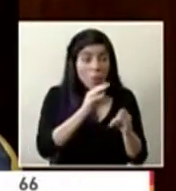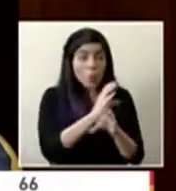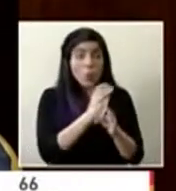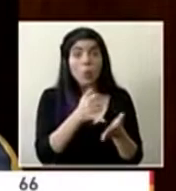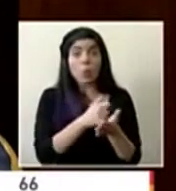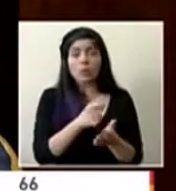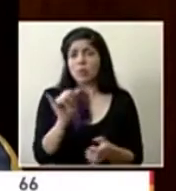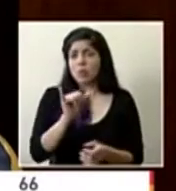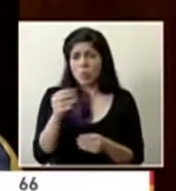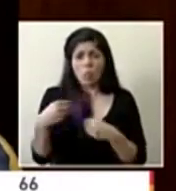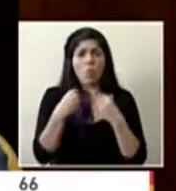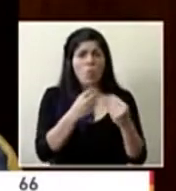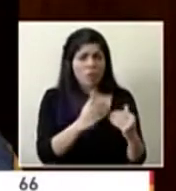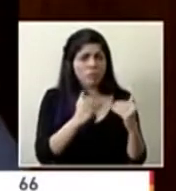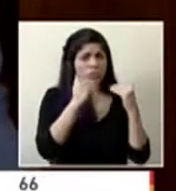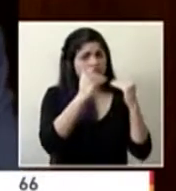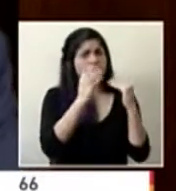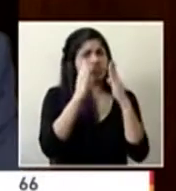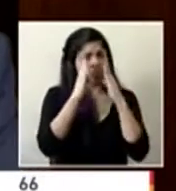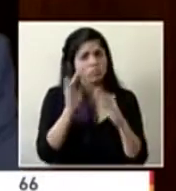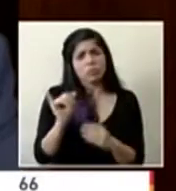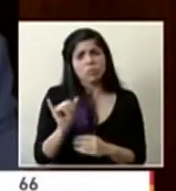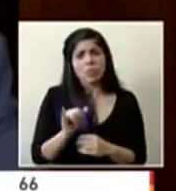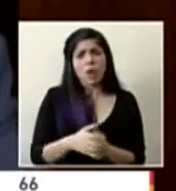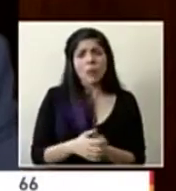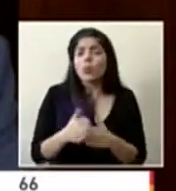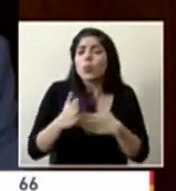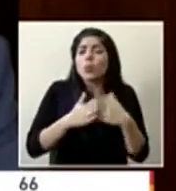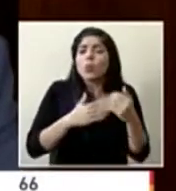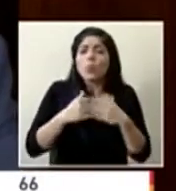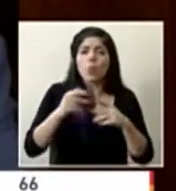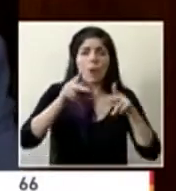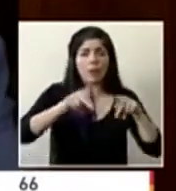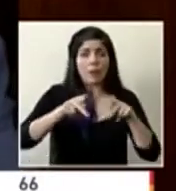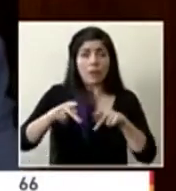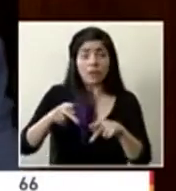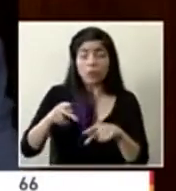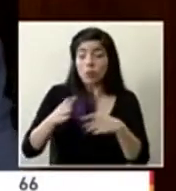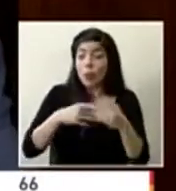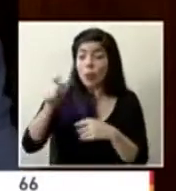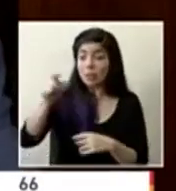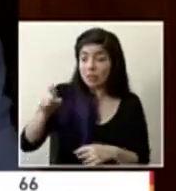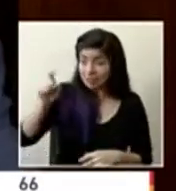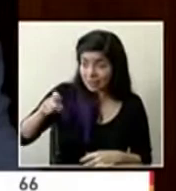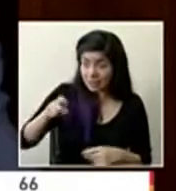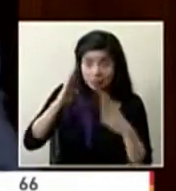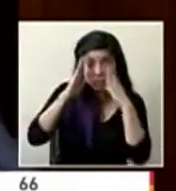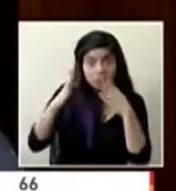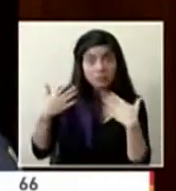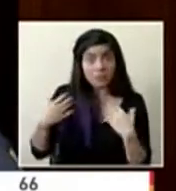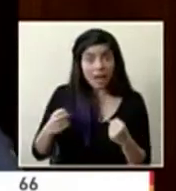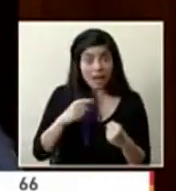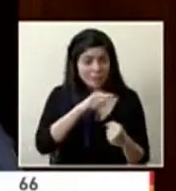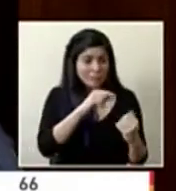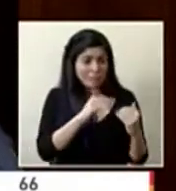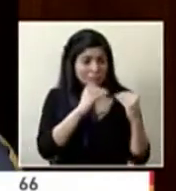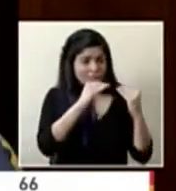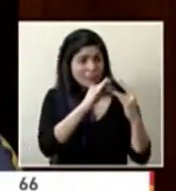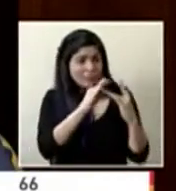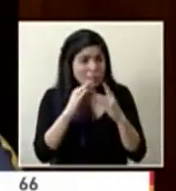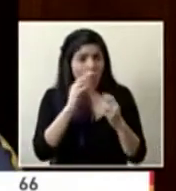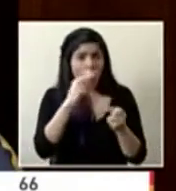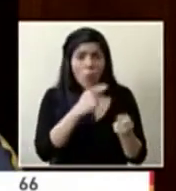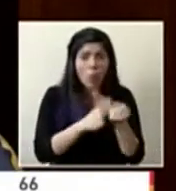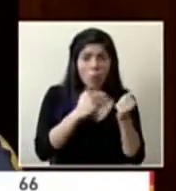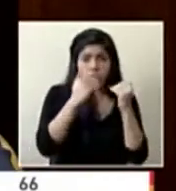igual se le va a dar ese nivel de atención. Entonces, cualquier persona que requiera de esa salud especializada o de